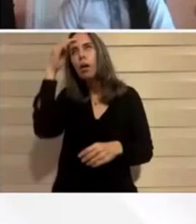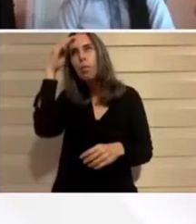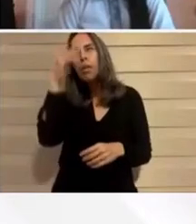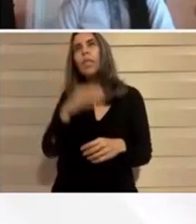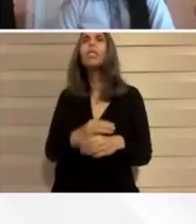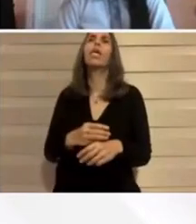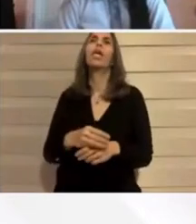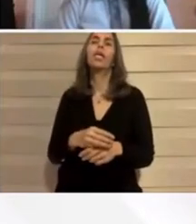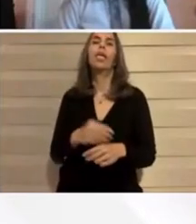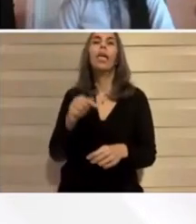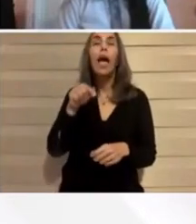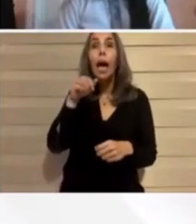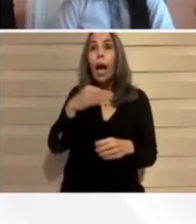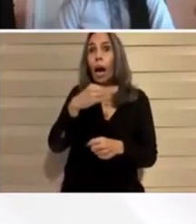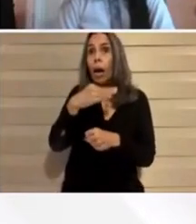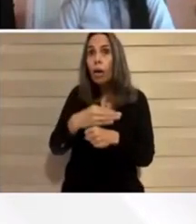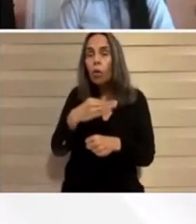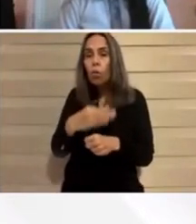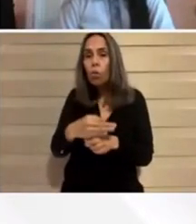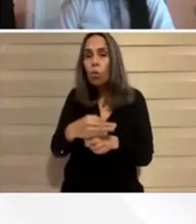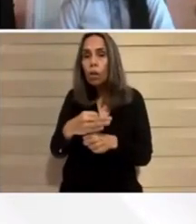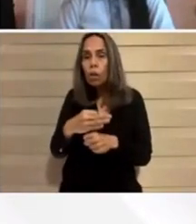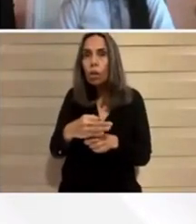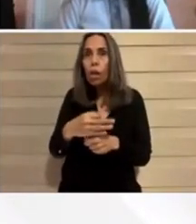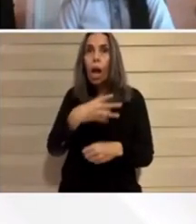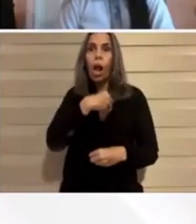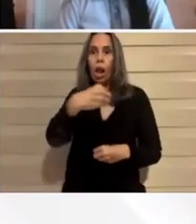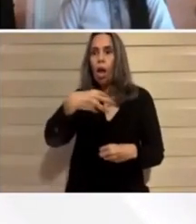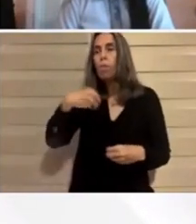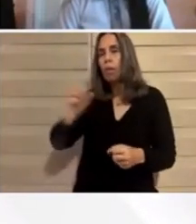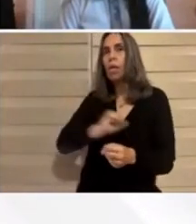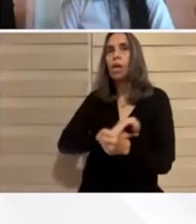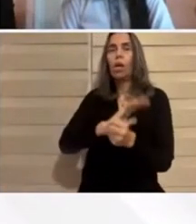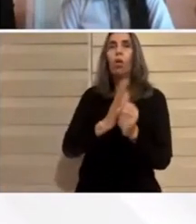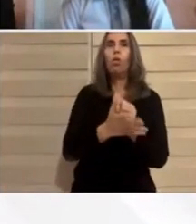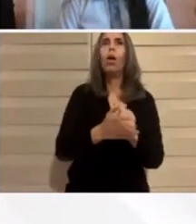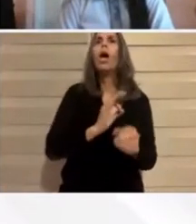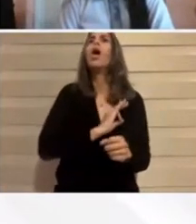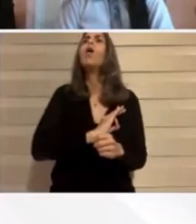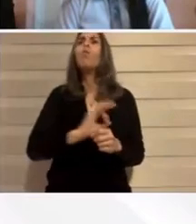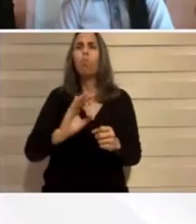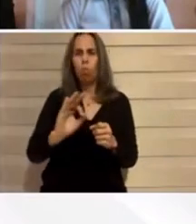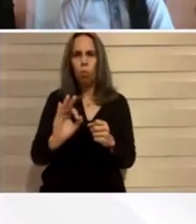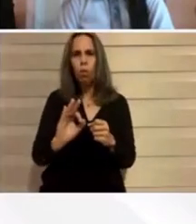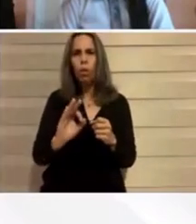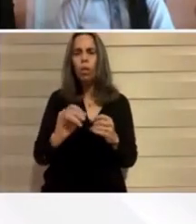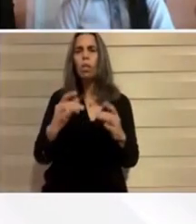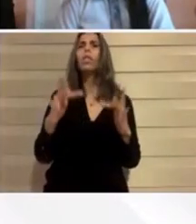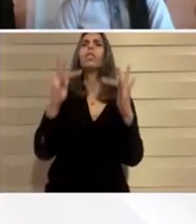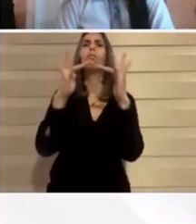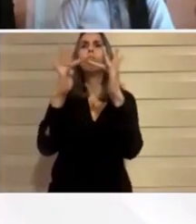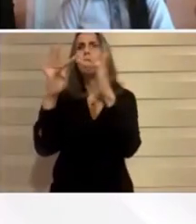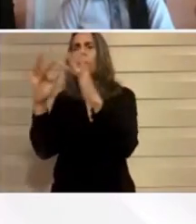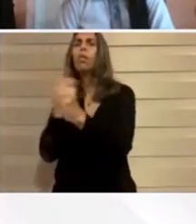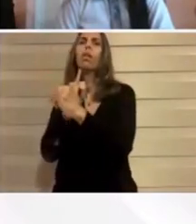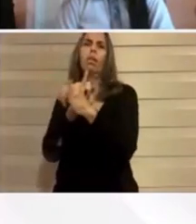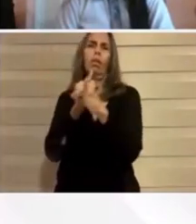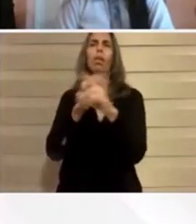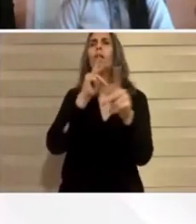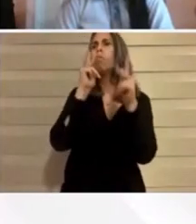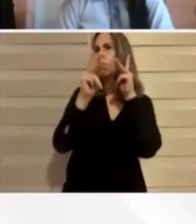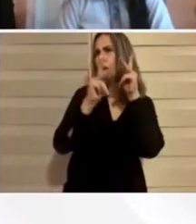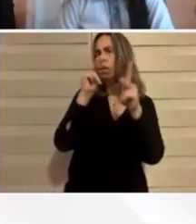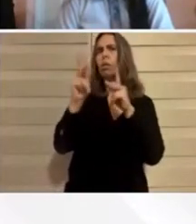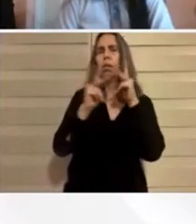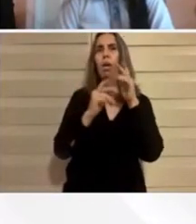tecnología. Para ustedes algo que probablemente sea más familiar, para mi generación, pues en verdad que la tecnología